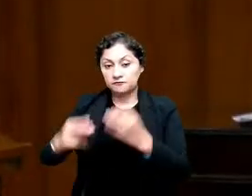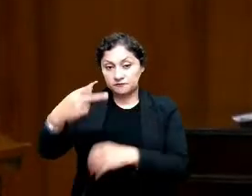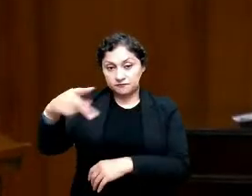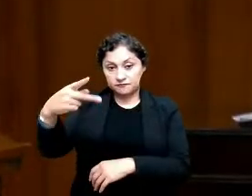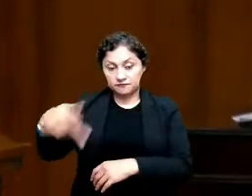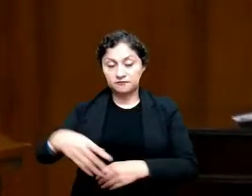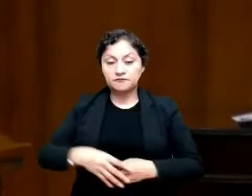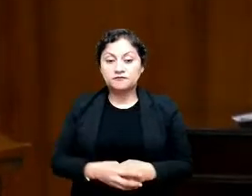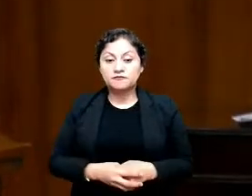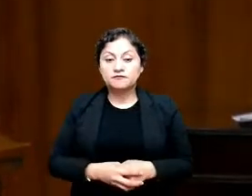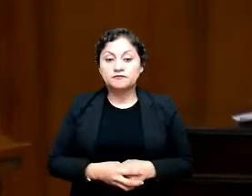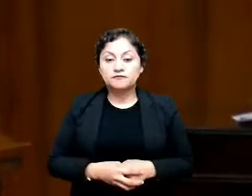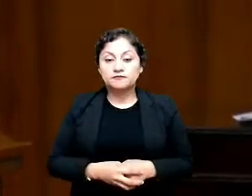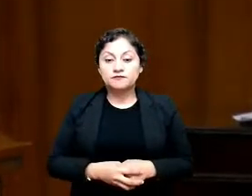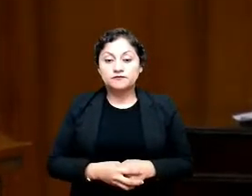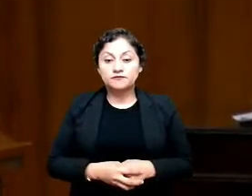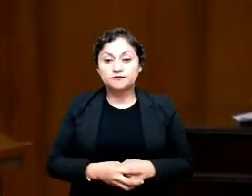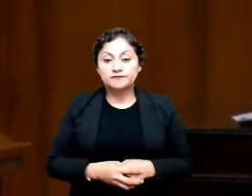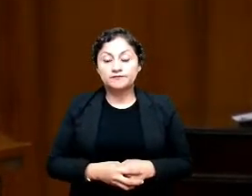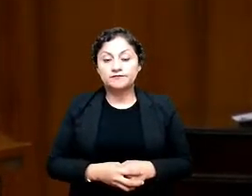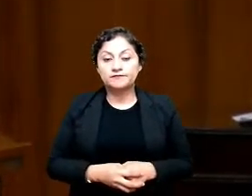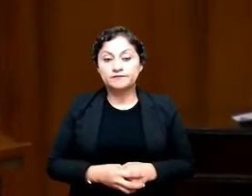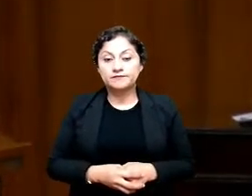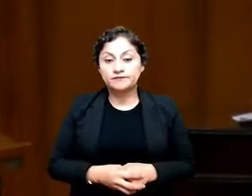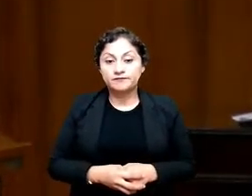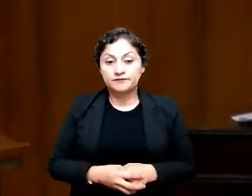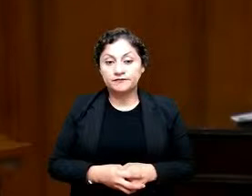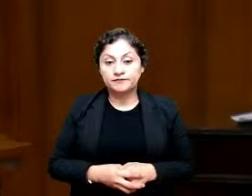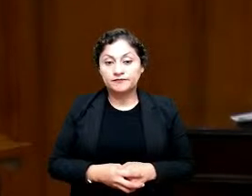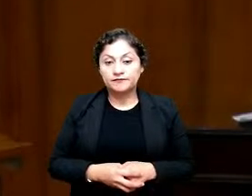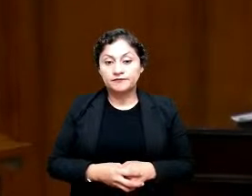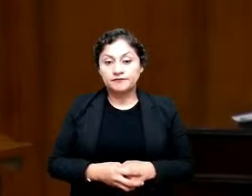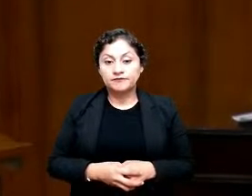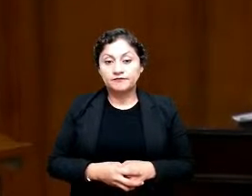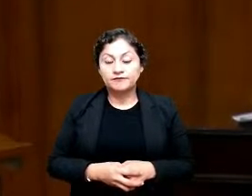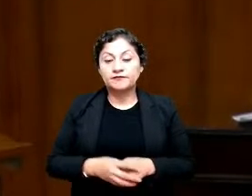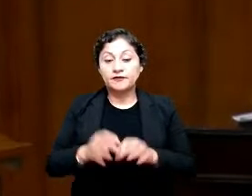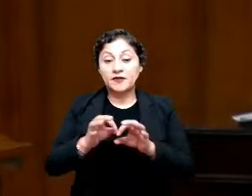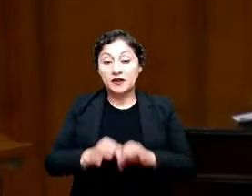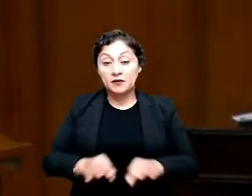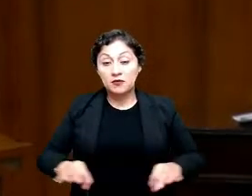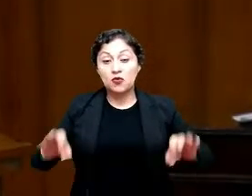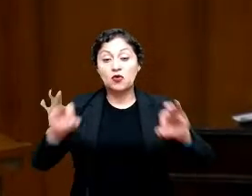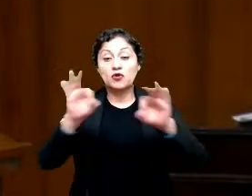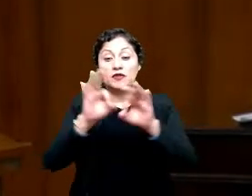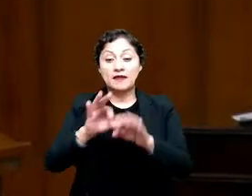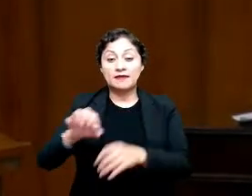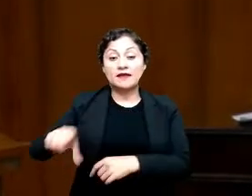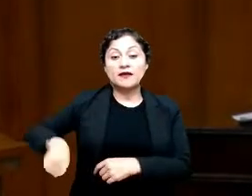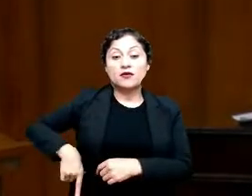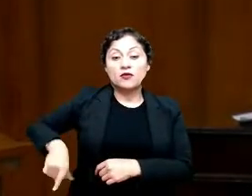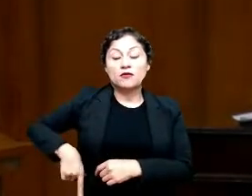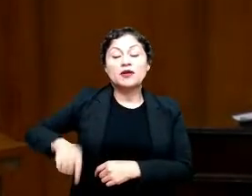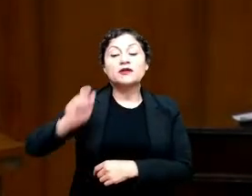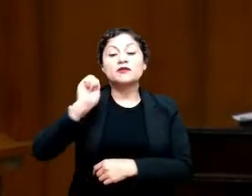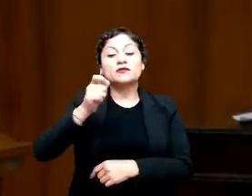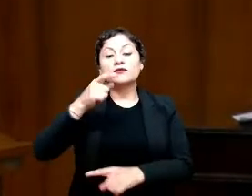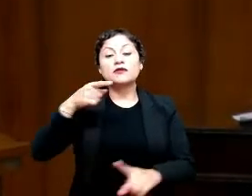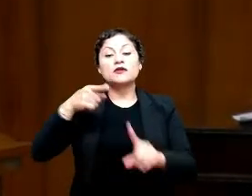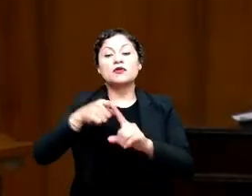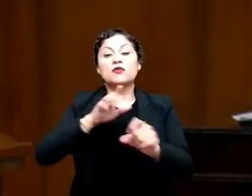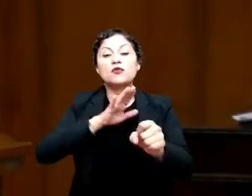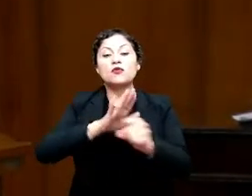más importante del gobierno es la trascendencia que tenga la actividad de mano de la